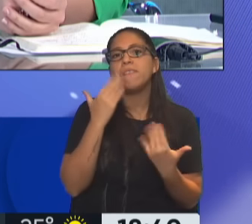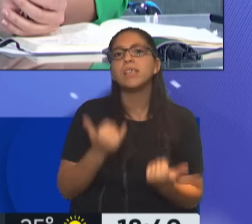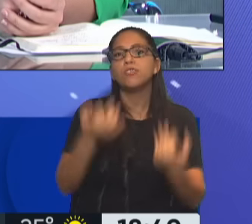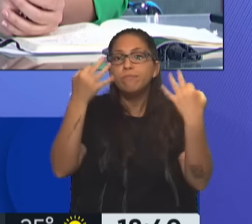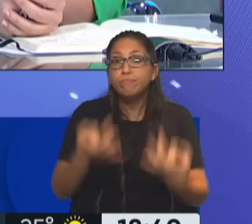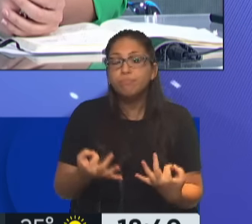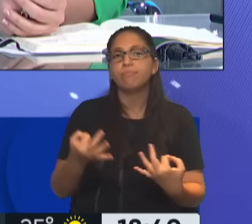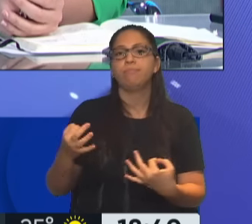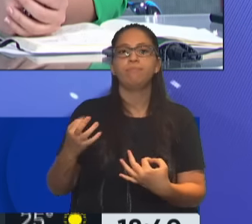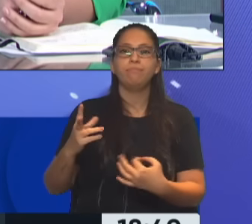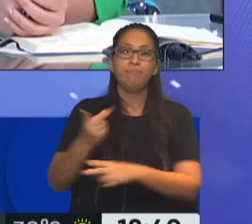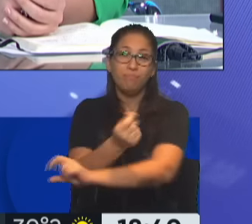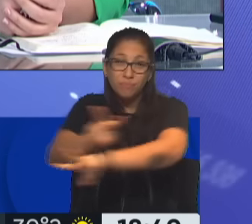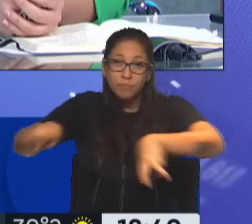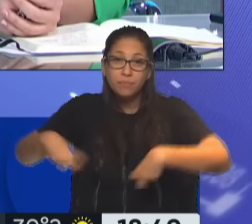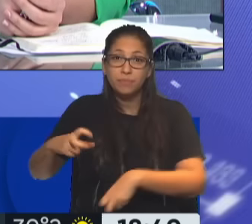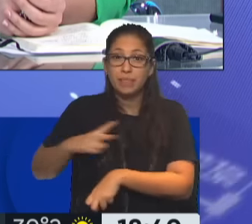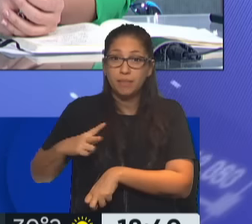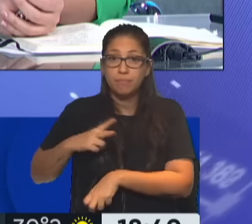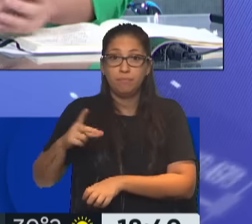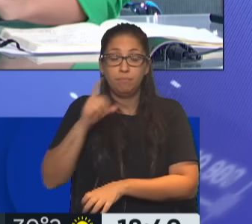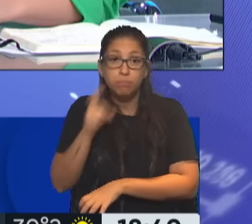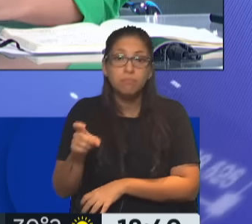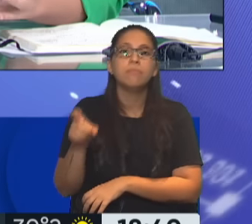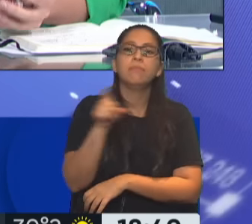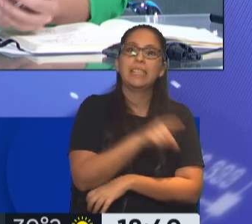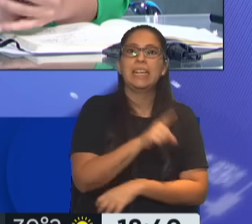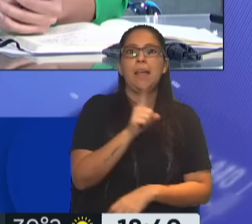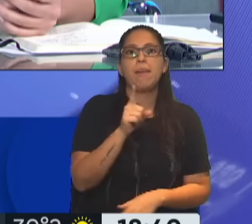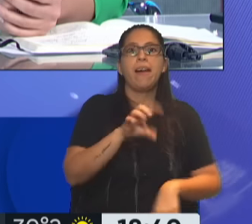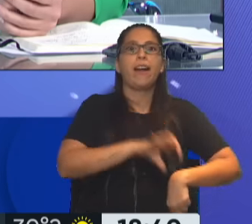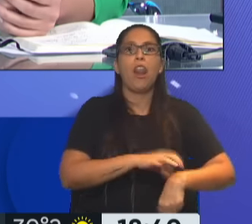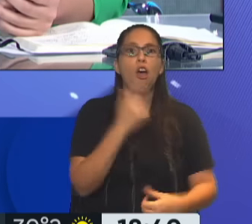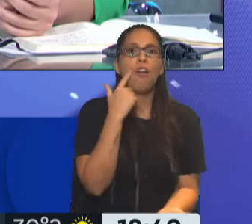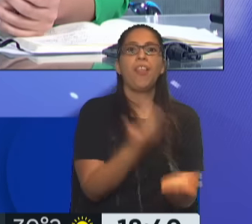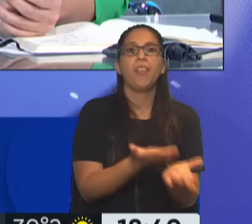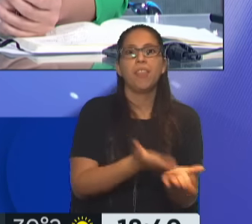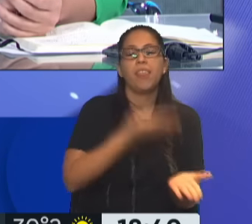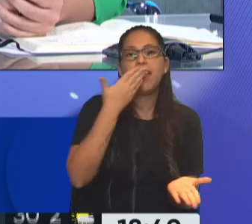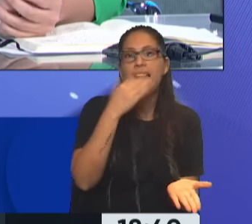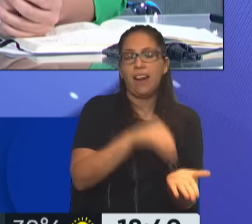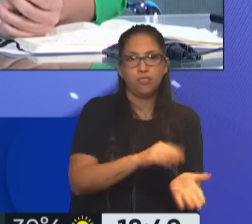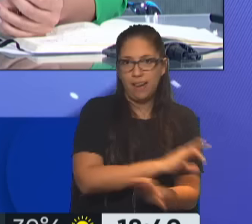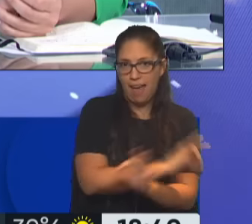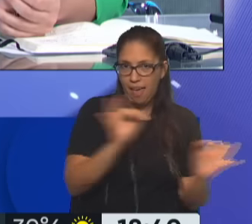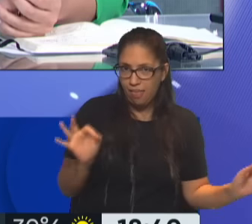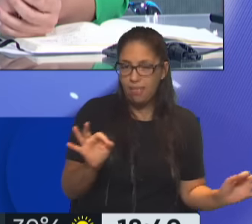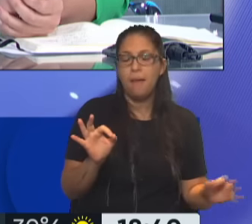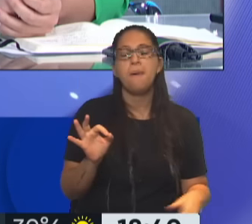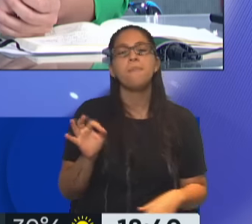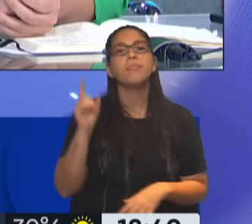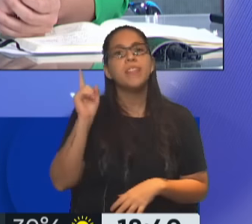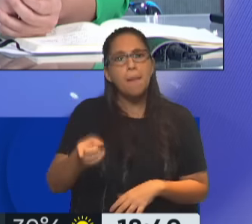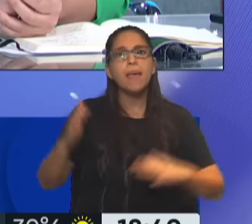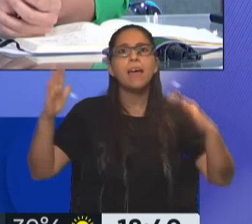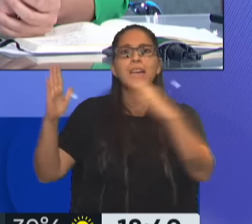ilícito y omisión, porque justamente no había declarado estos Rolex, y que lleva además a un allanamiento, Pablo, que también tuvo